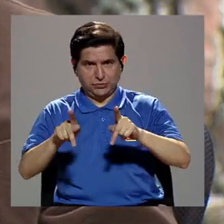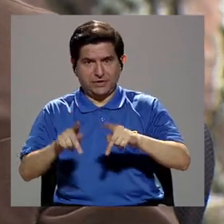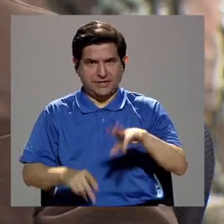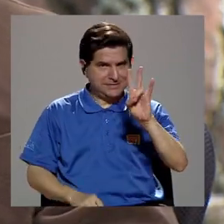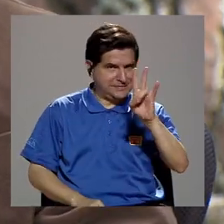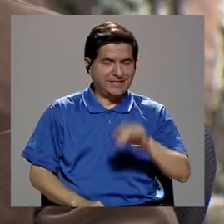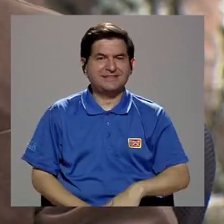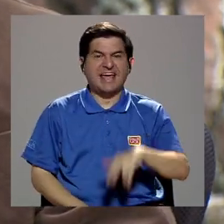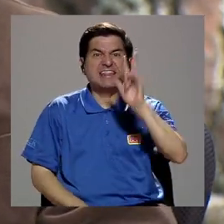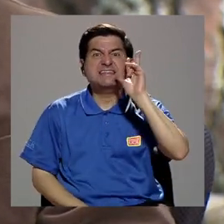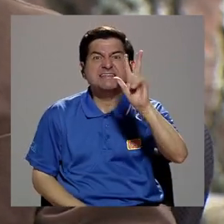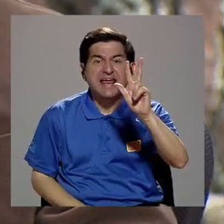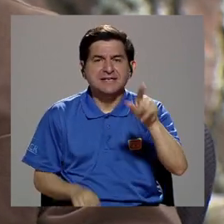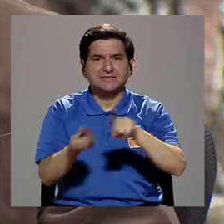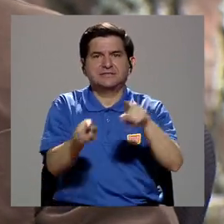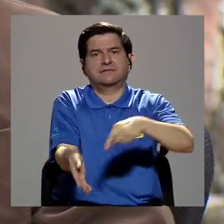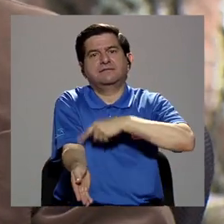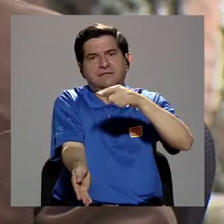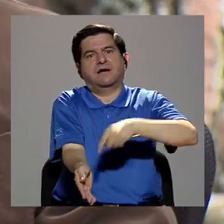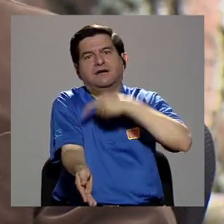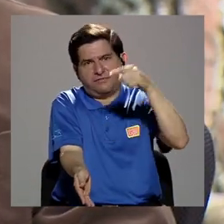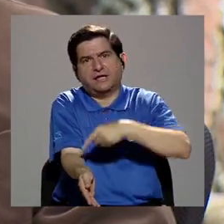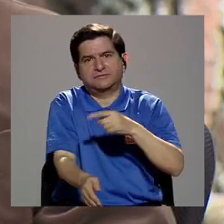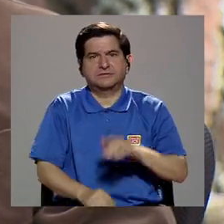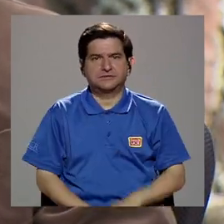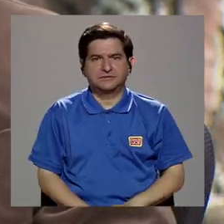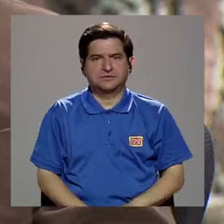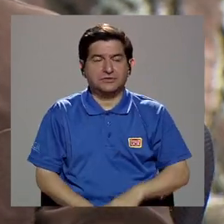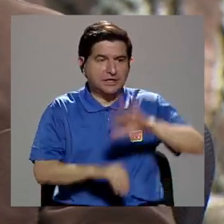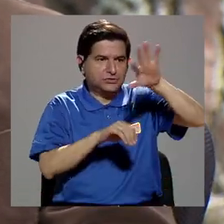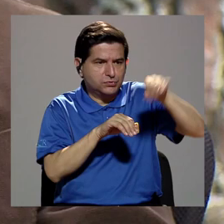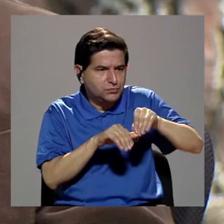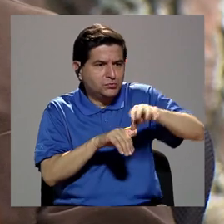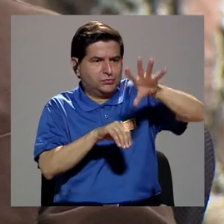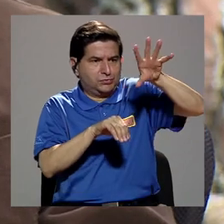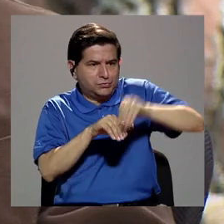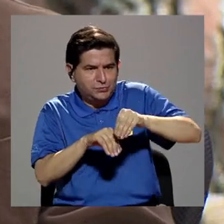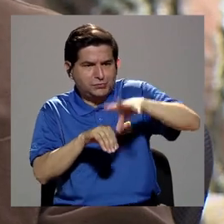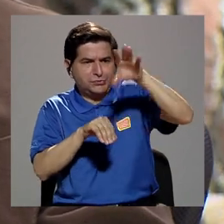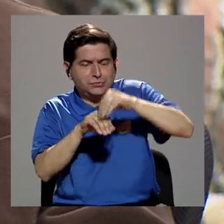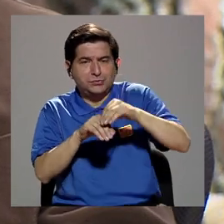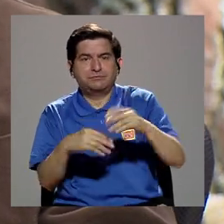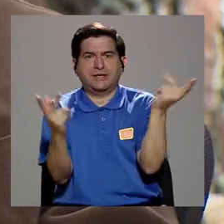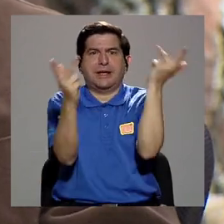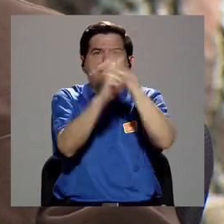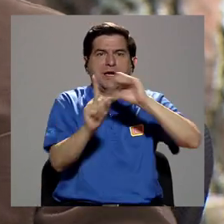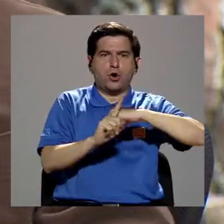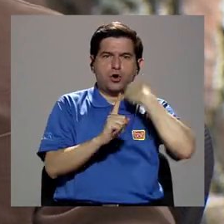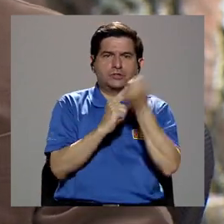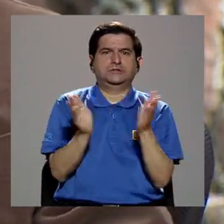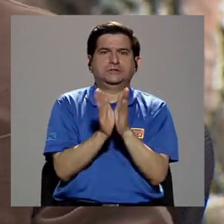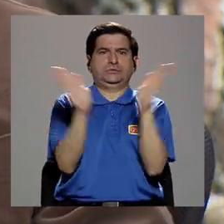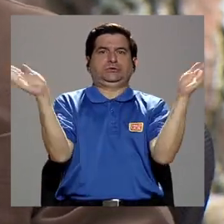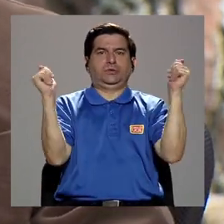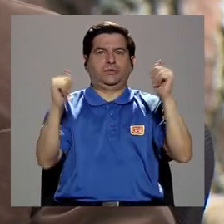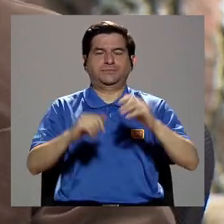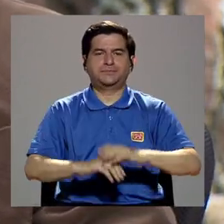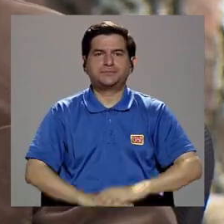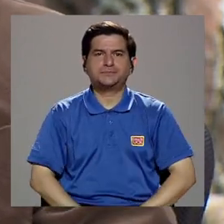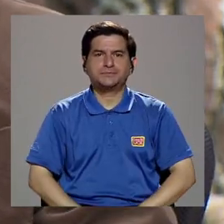De esas personas, 3 además son diabéticos. O sea que le vamos sumando factores que van empeorando la condición